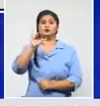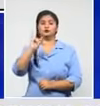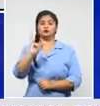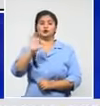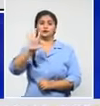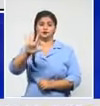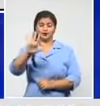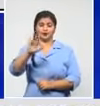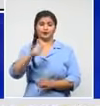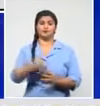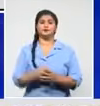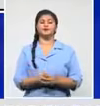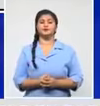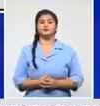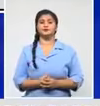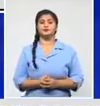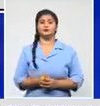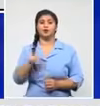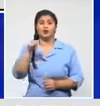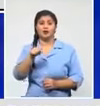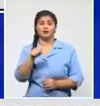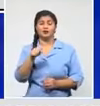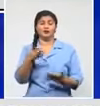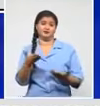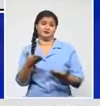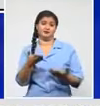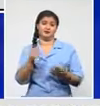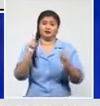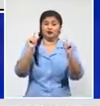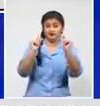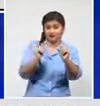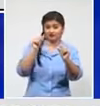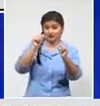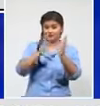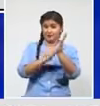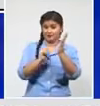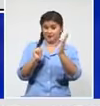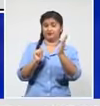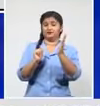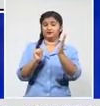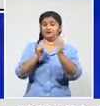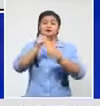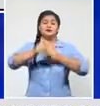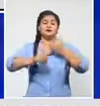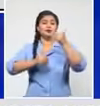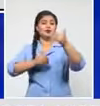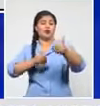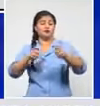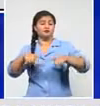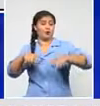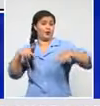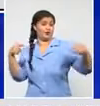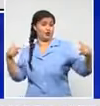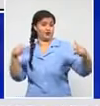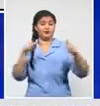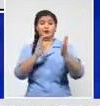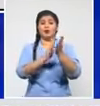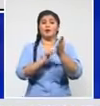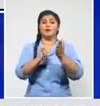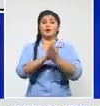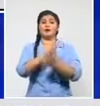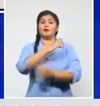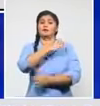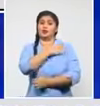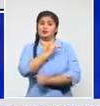265, es la cifra más baja que hemos tenido después de los casos del mes de marzo,